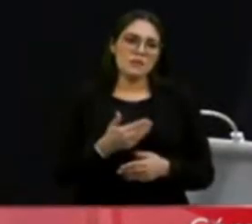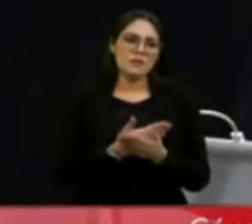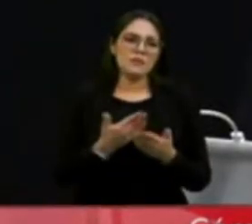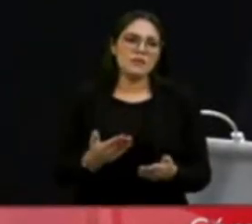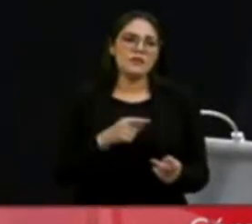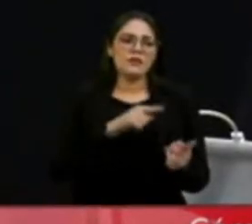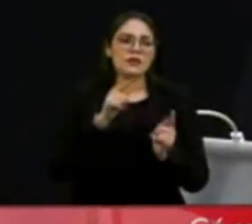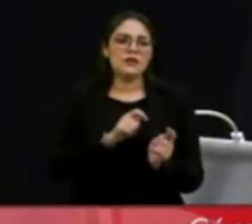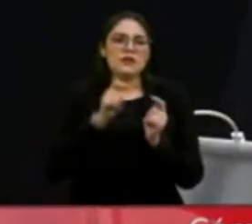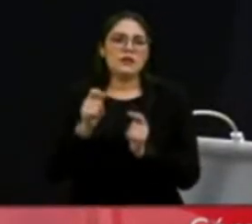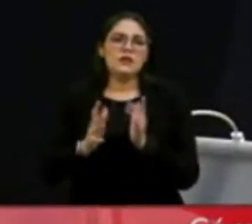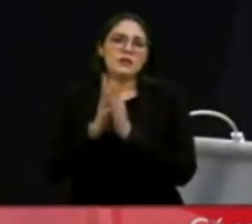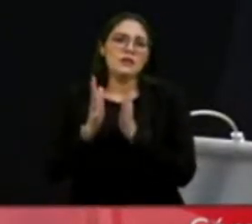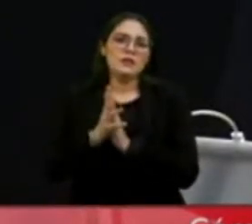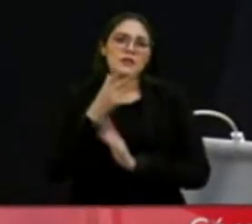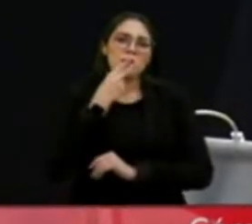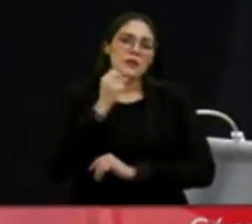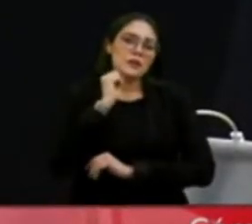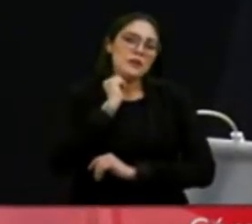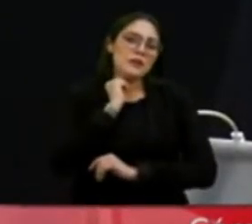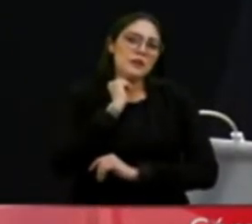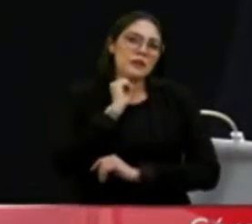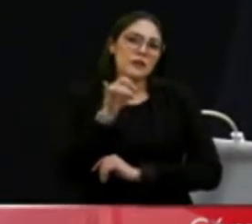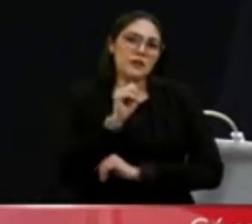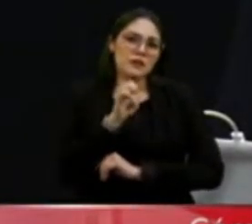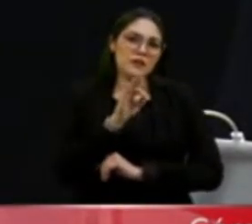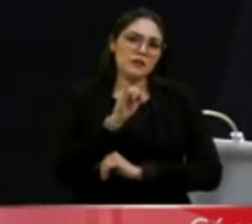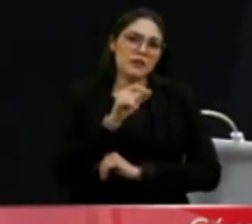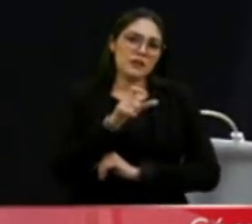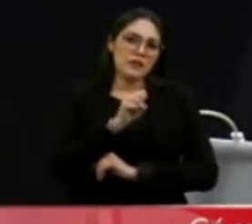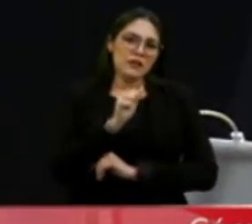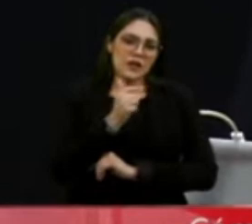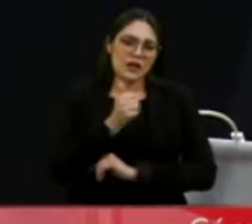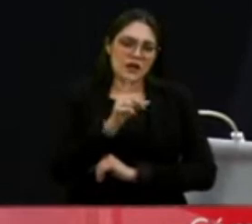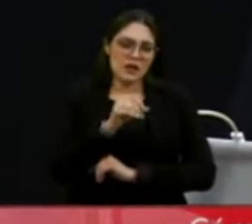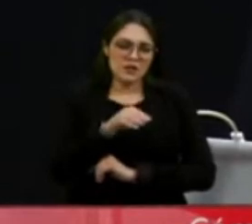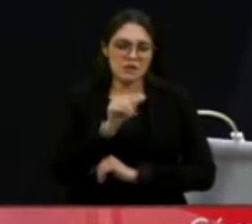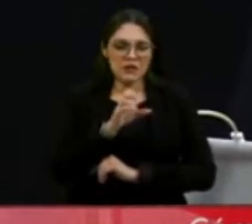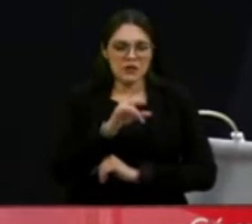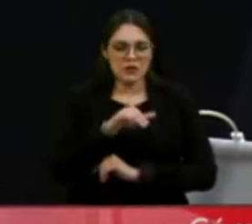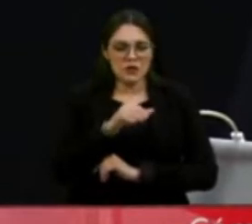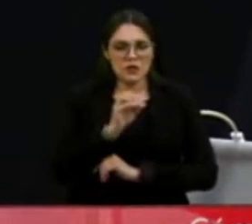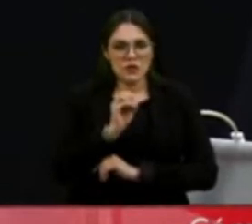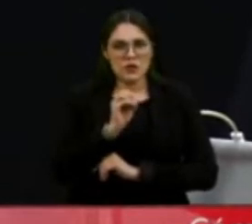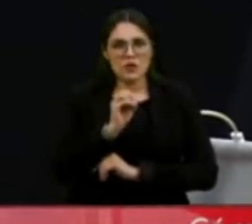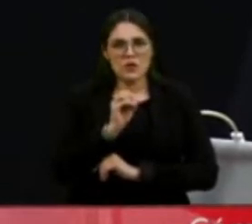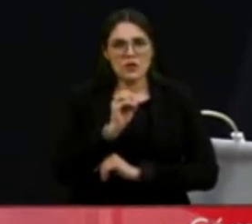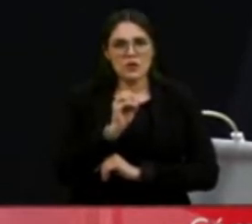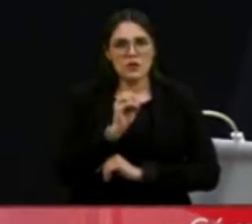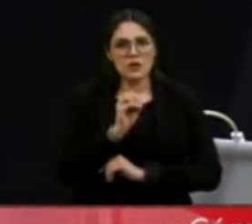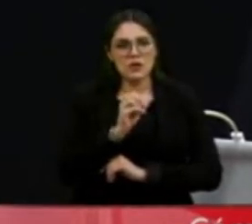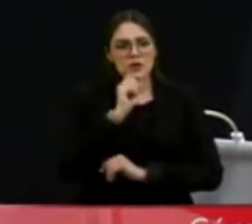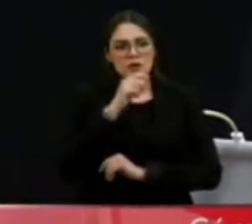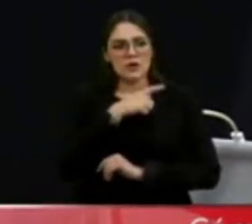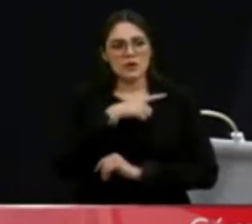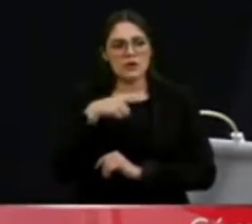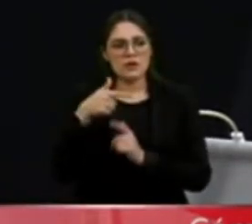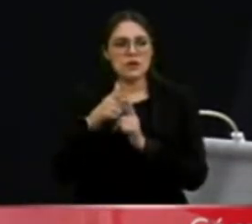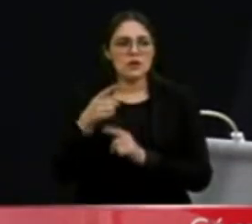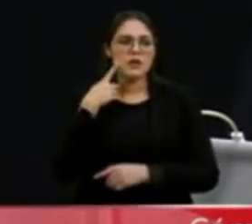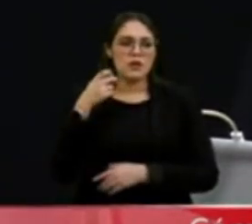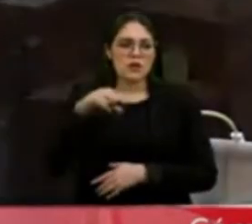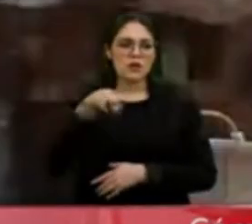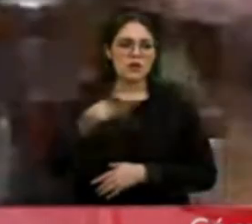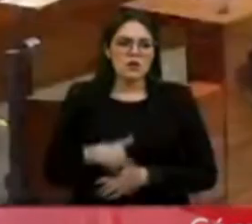palabra el senador José Félix Salgado Macedonio, hasta por 5 minutos, del Grupo Parlamentario de